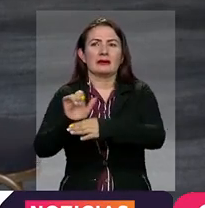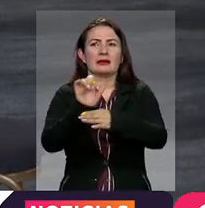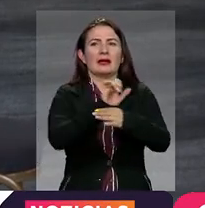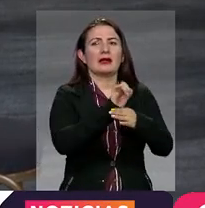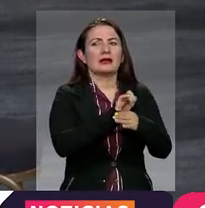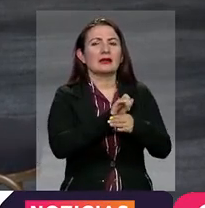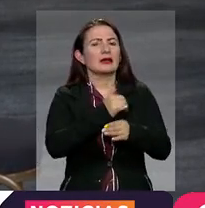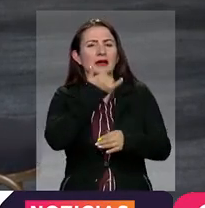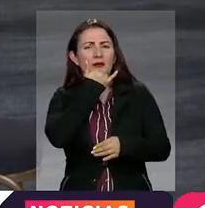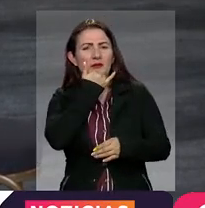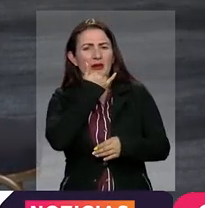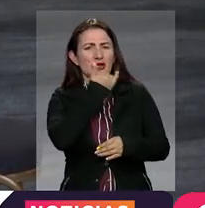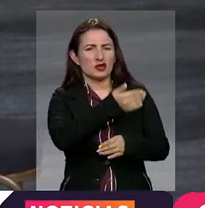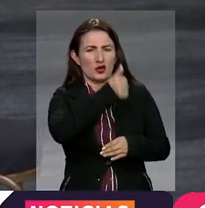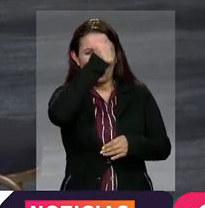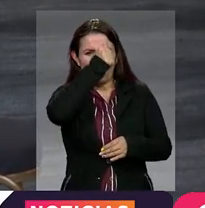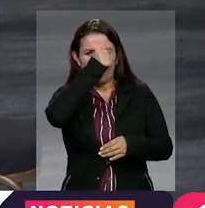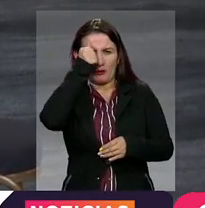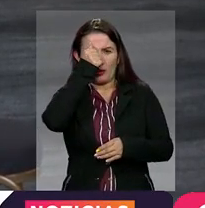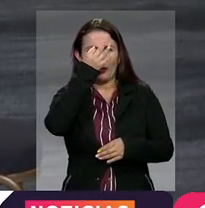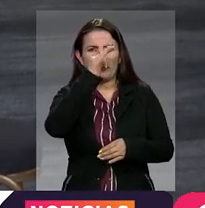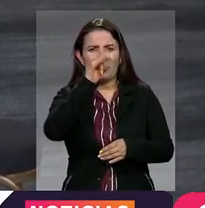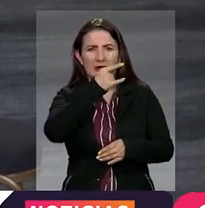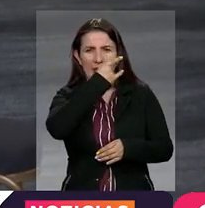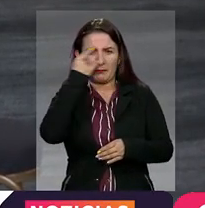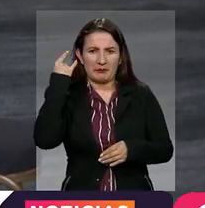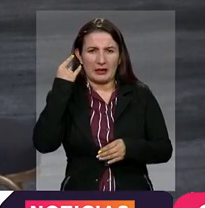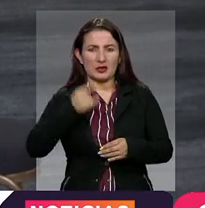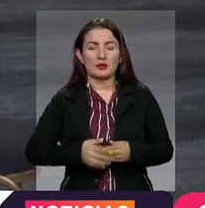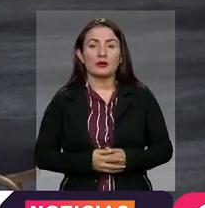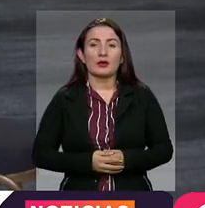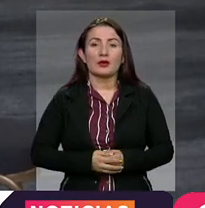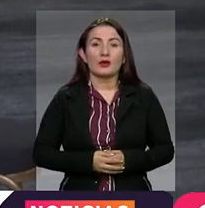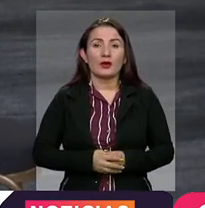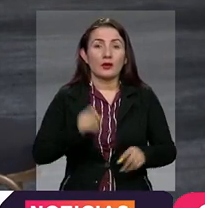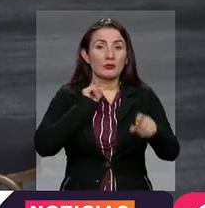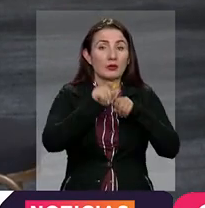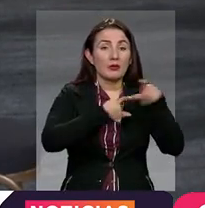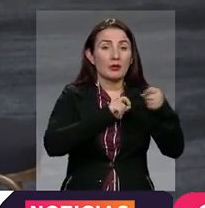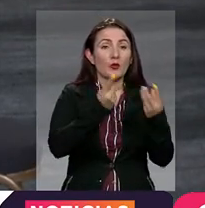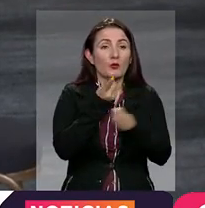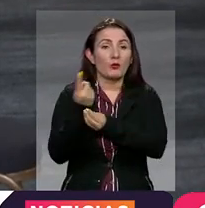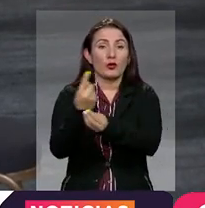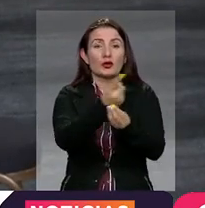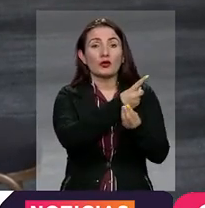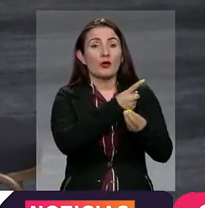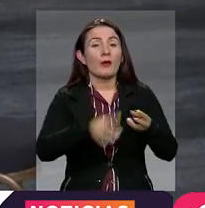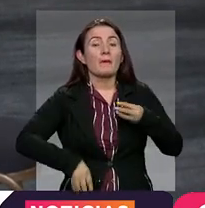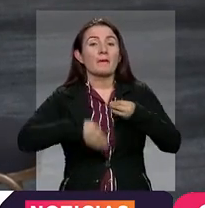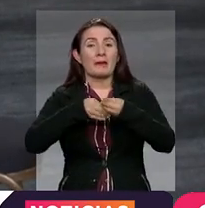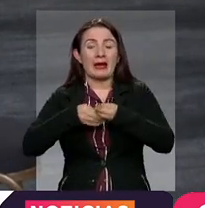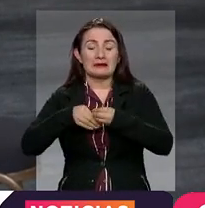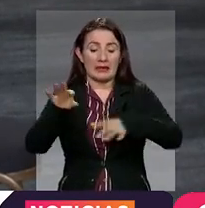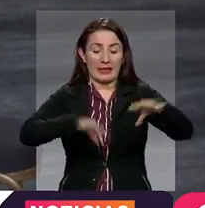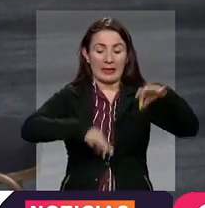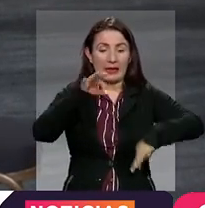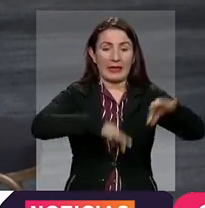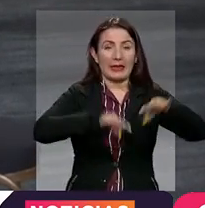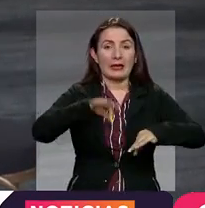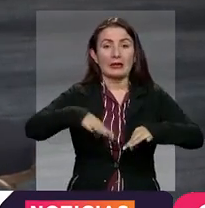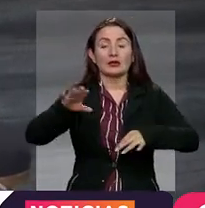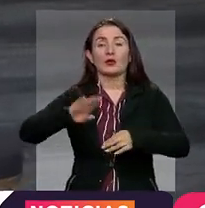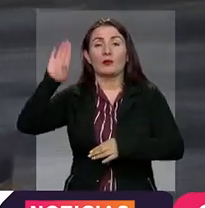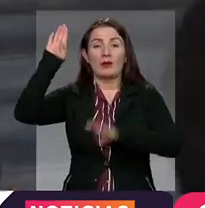precisamente de lo que fue el domingo 13 de marzo, no solo de las consultas interpartidistas, sino también de las elecciones al Congreso.